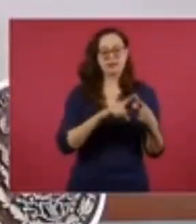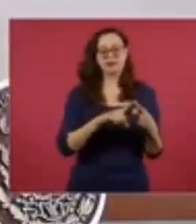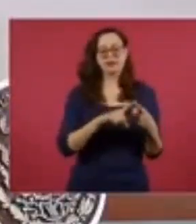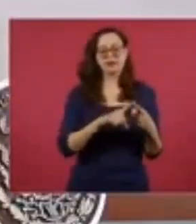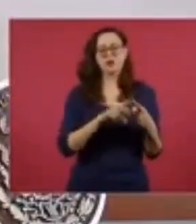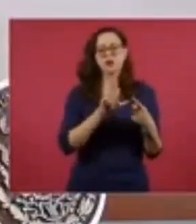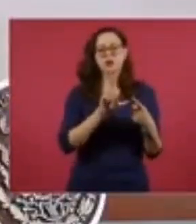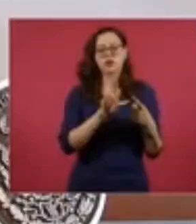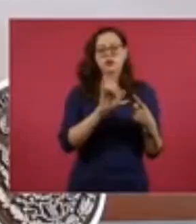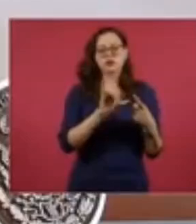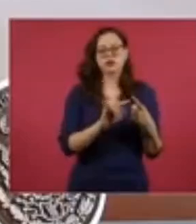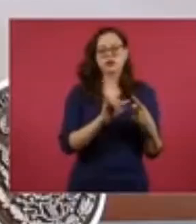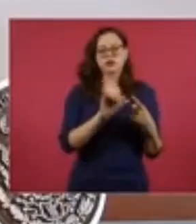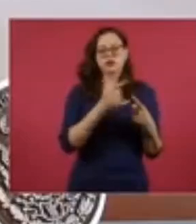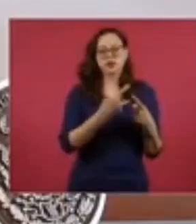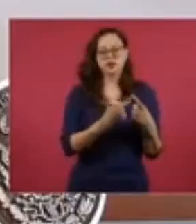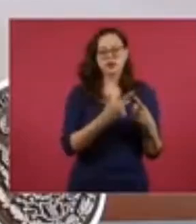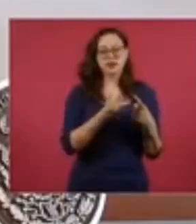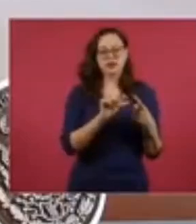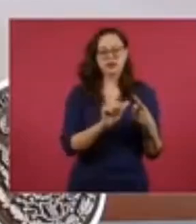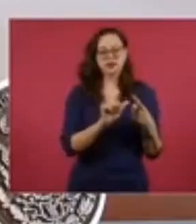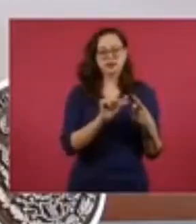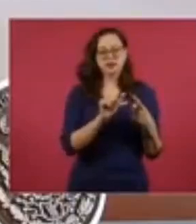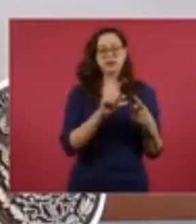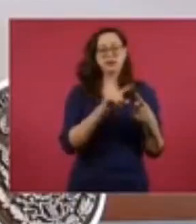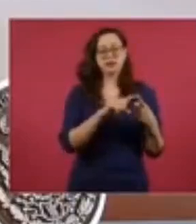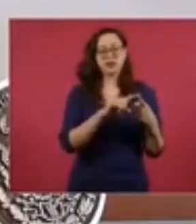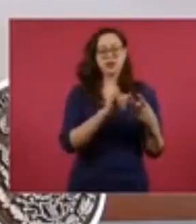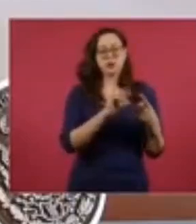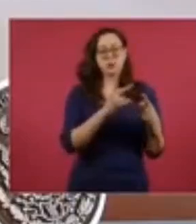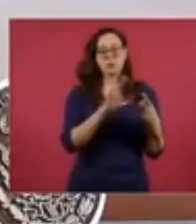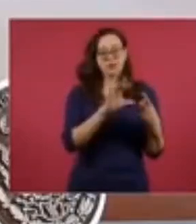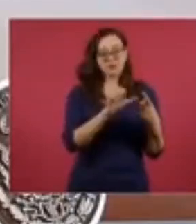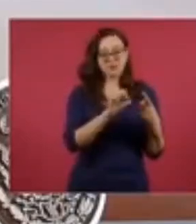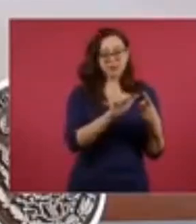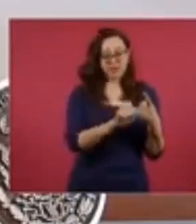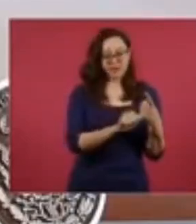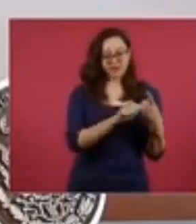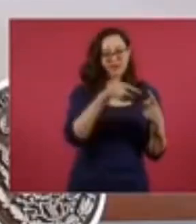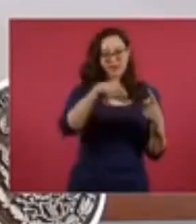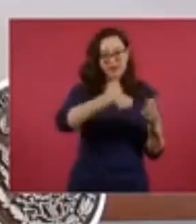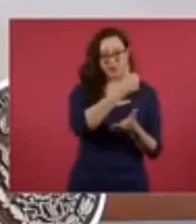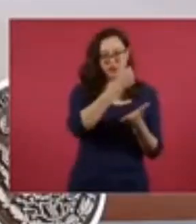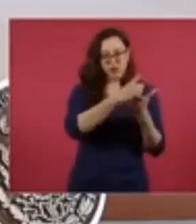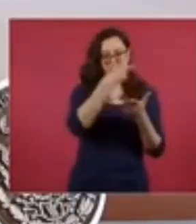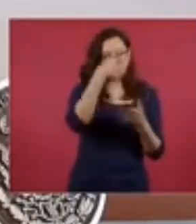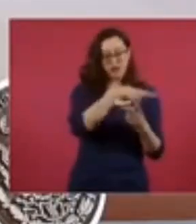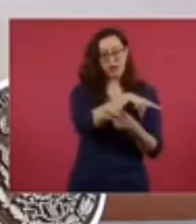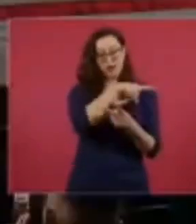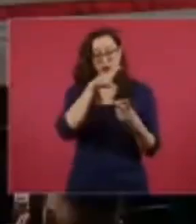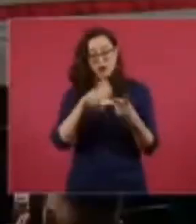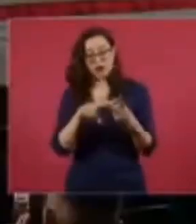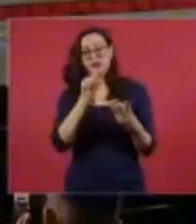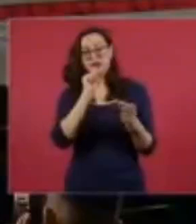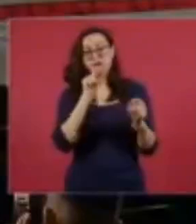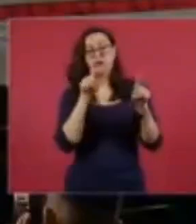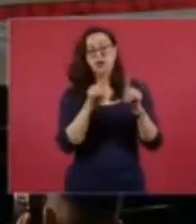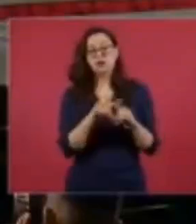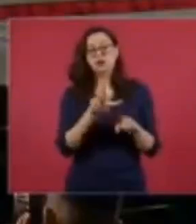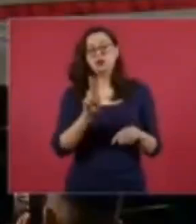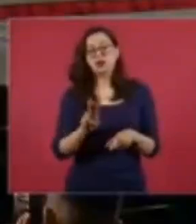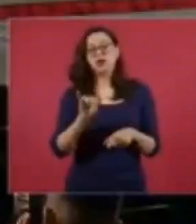Ingeniería y Ciencias Sociales y Administrativas, UPIXA, en la Ciudad de México, y en la Unidad